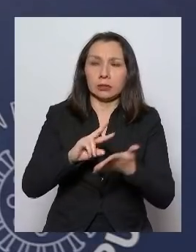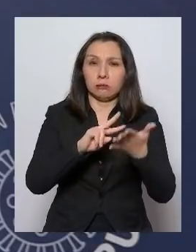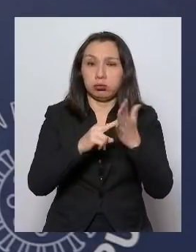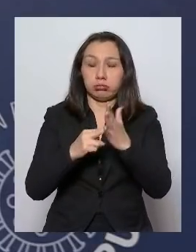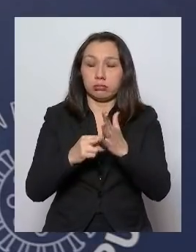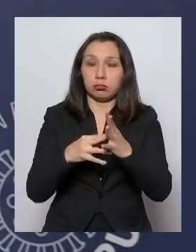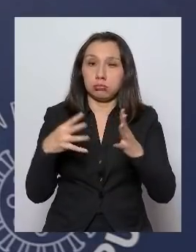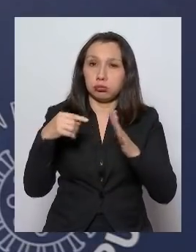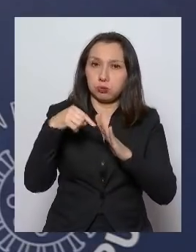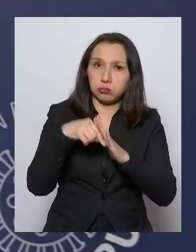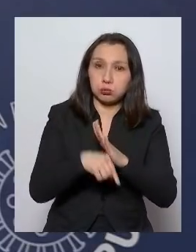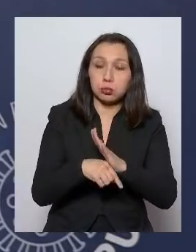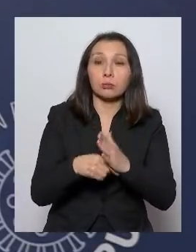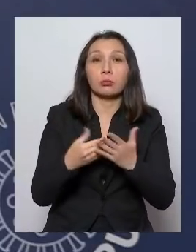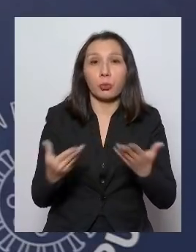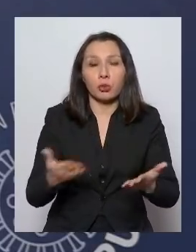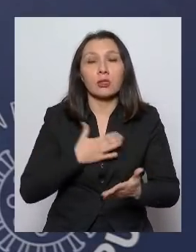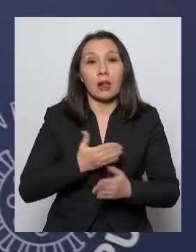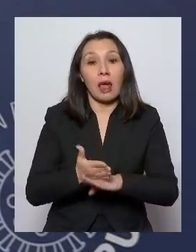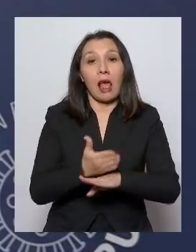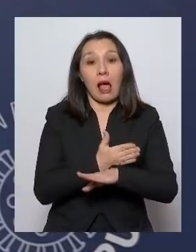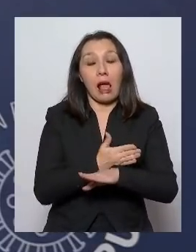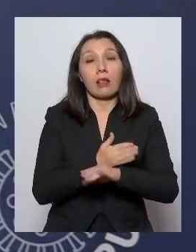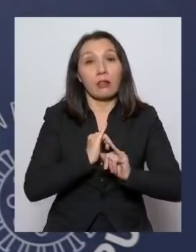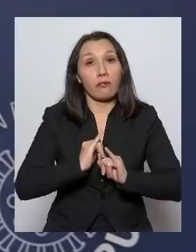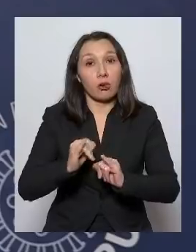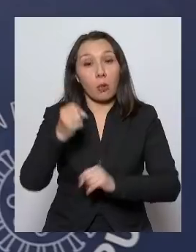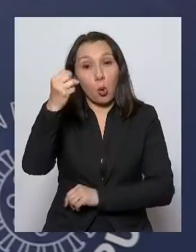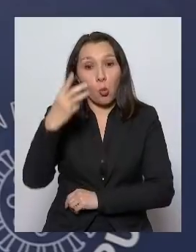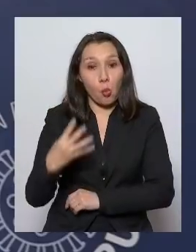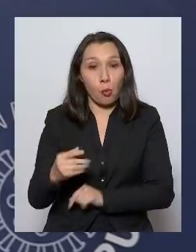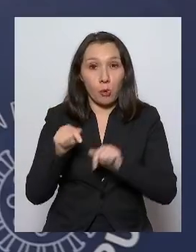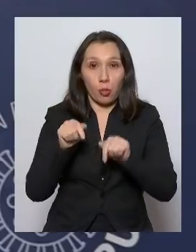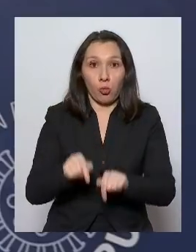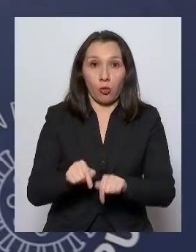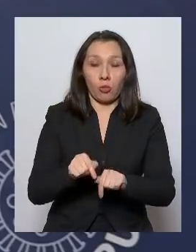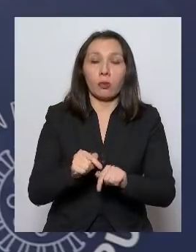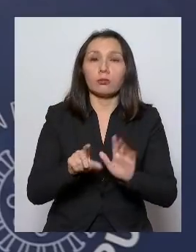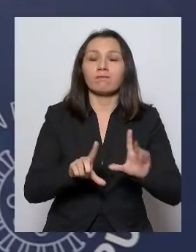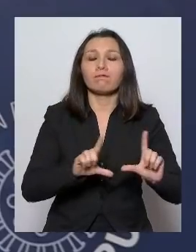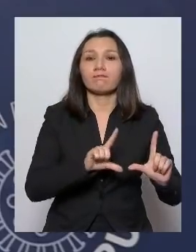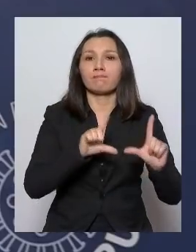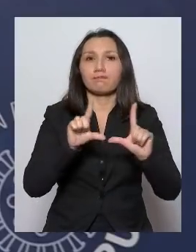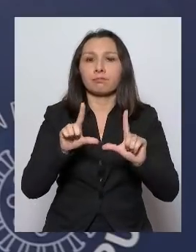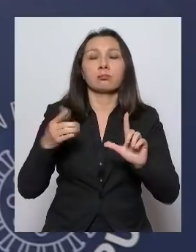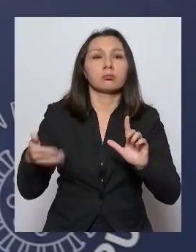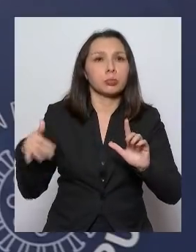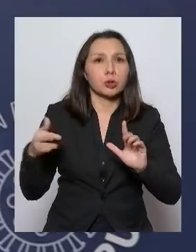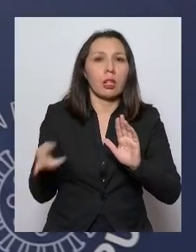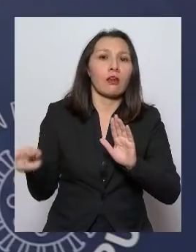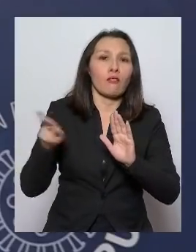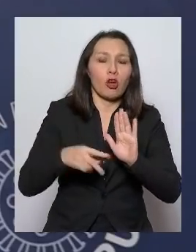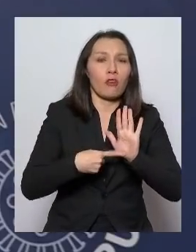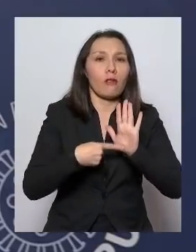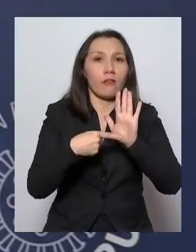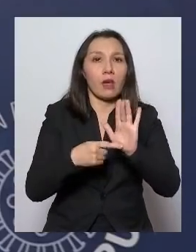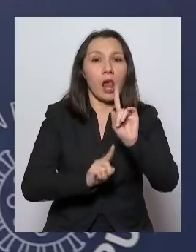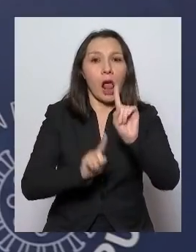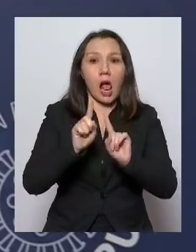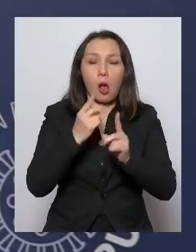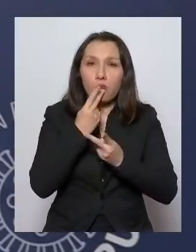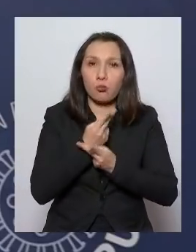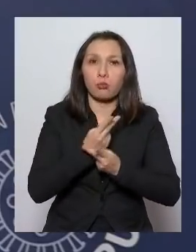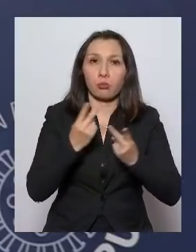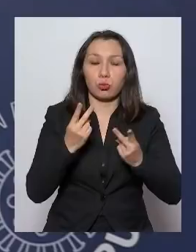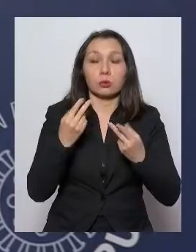Y es por eso que quiero, antes de pasar a la cuenta del día, resaltar, volver a destacar algunos